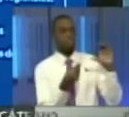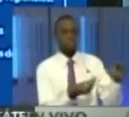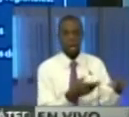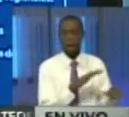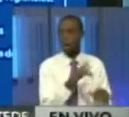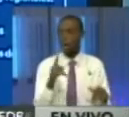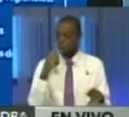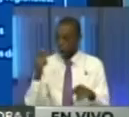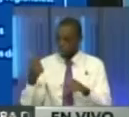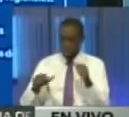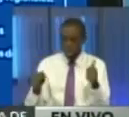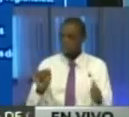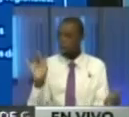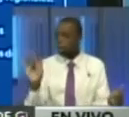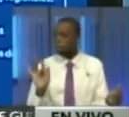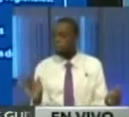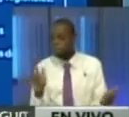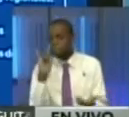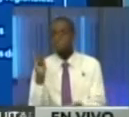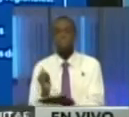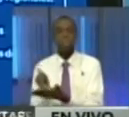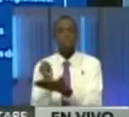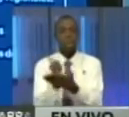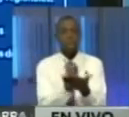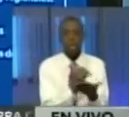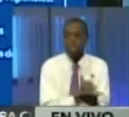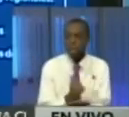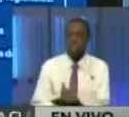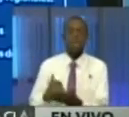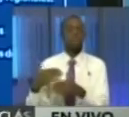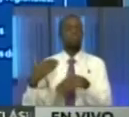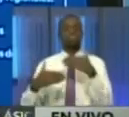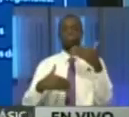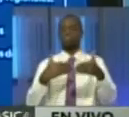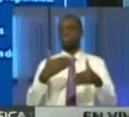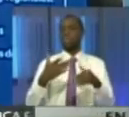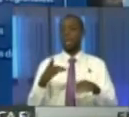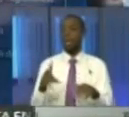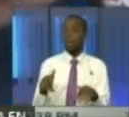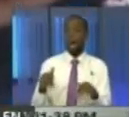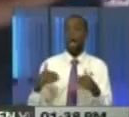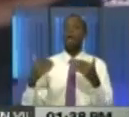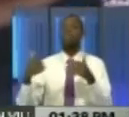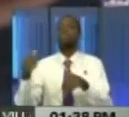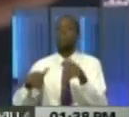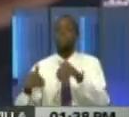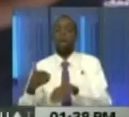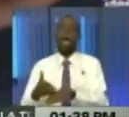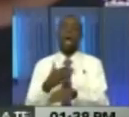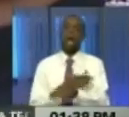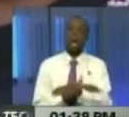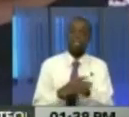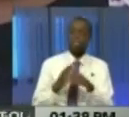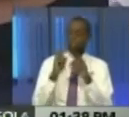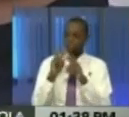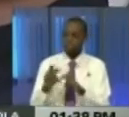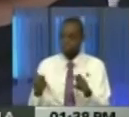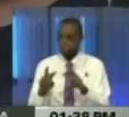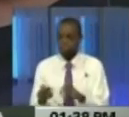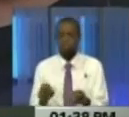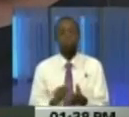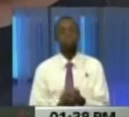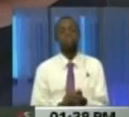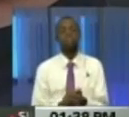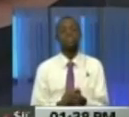cosas que son importantes que se hagan antes de un proceso electoral. Ahora bien,